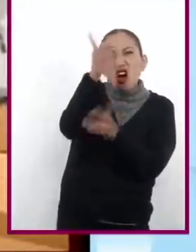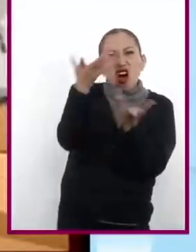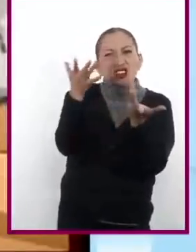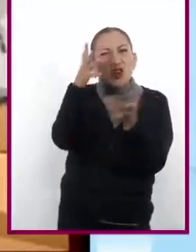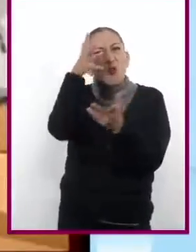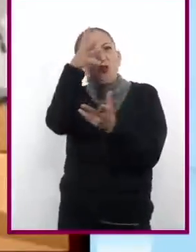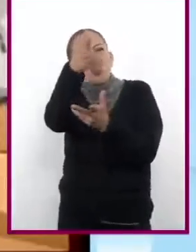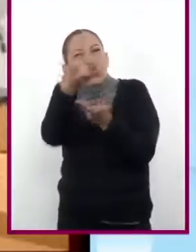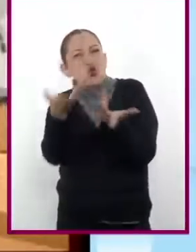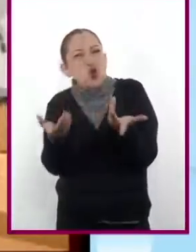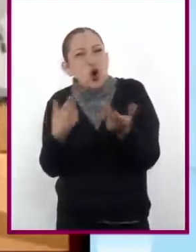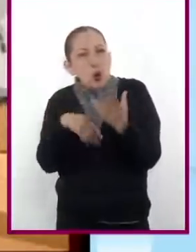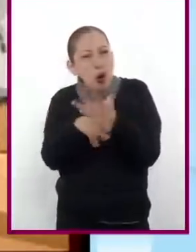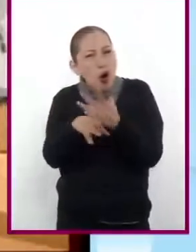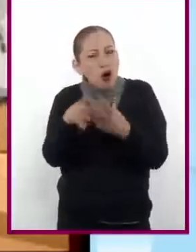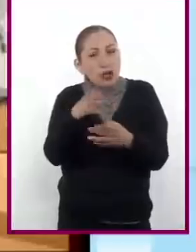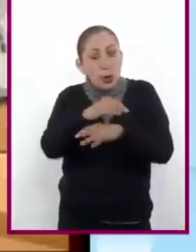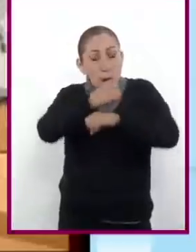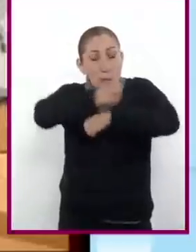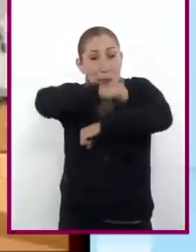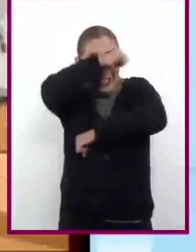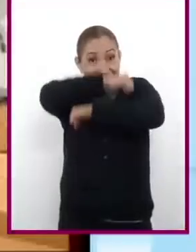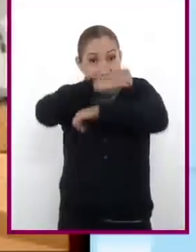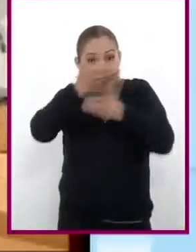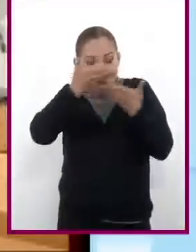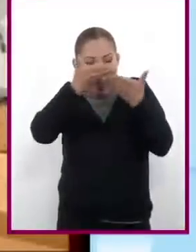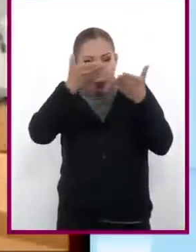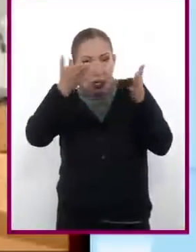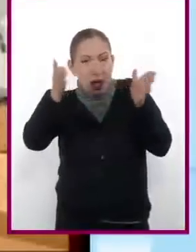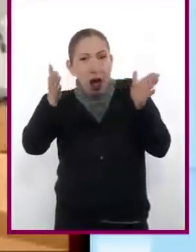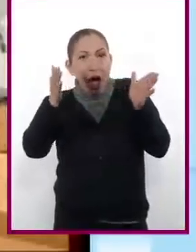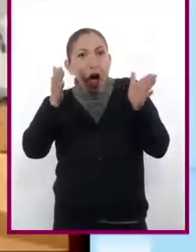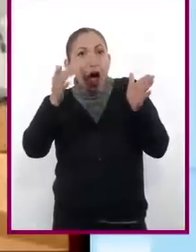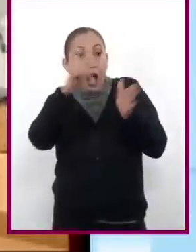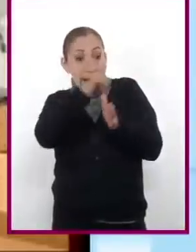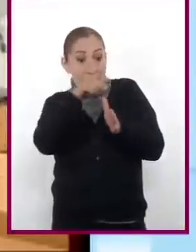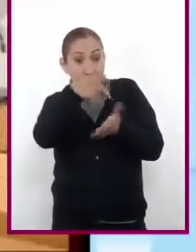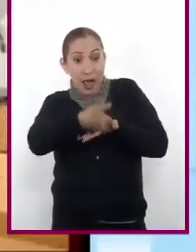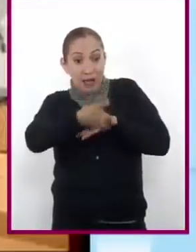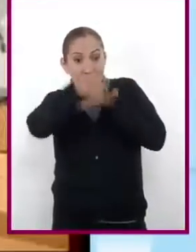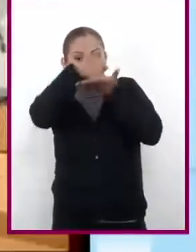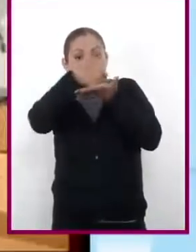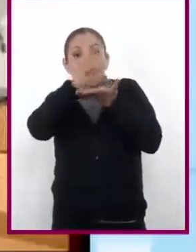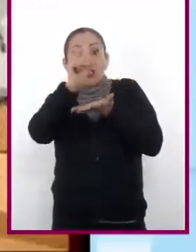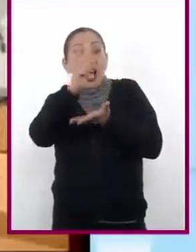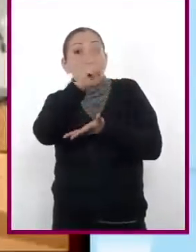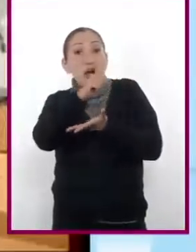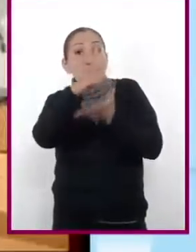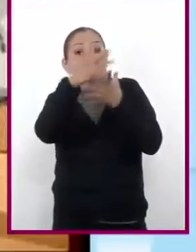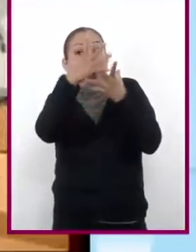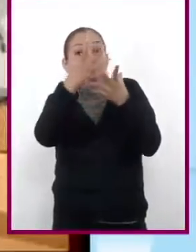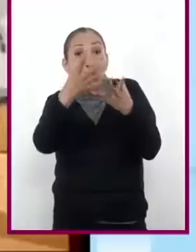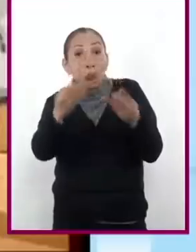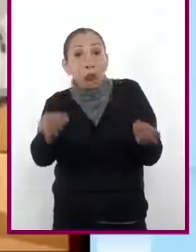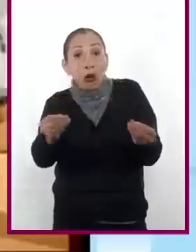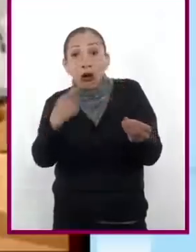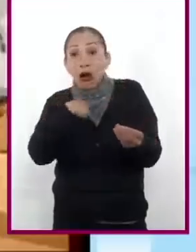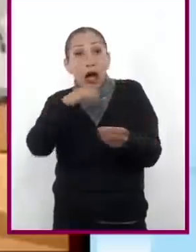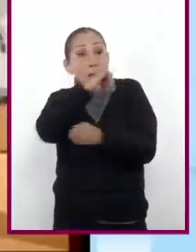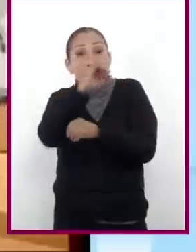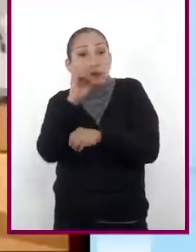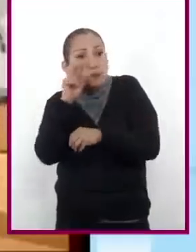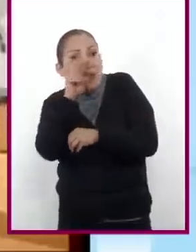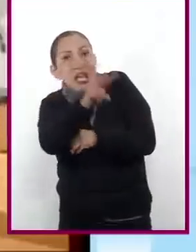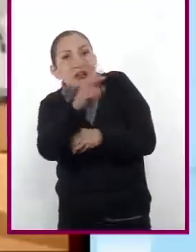más allá. De alguna manera me abre una ventana. Y si esa lengua se muere, pues se cierra para siempre. Ya nunca más